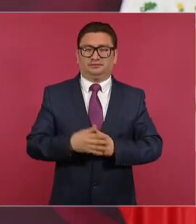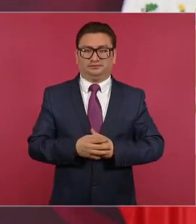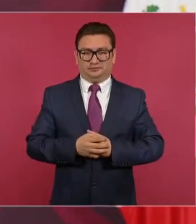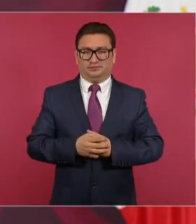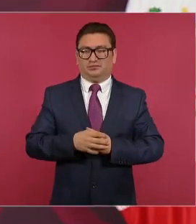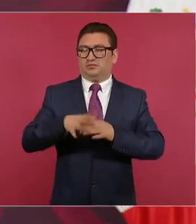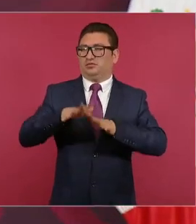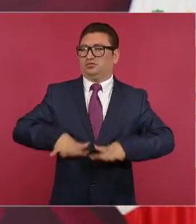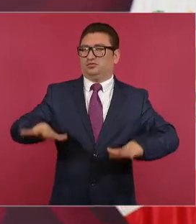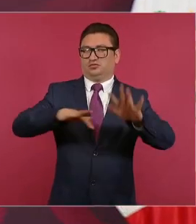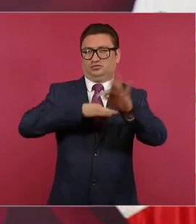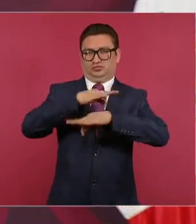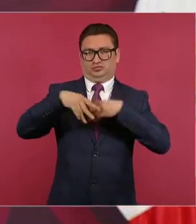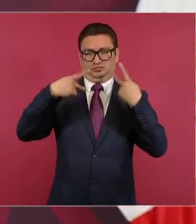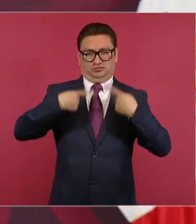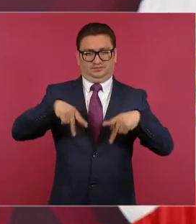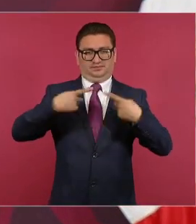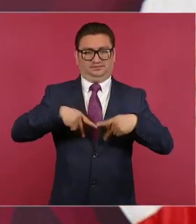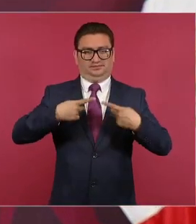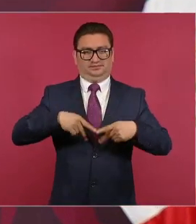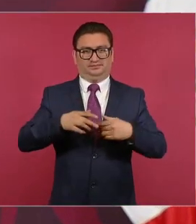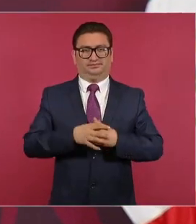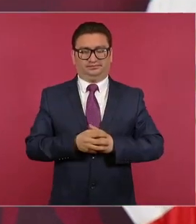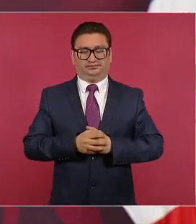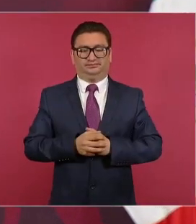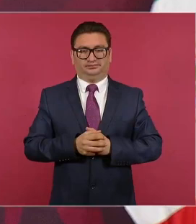con la gente, con el pueblo.